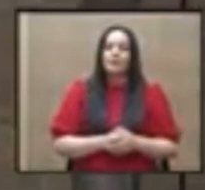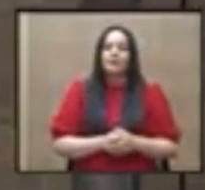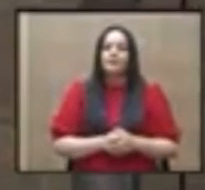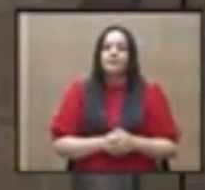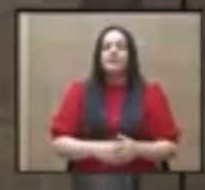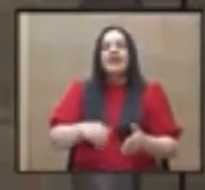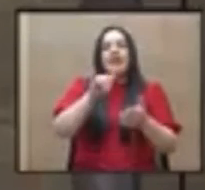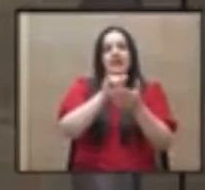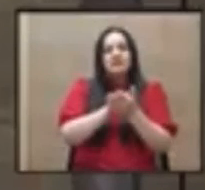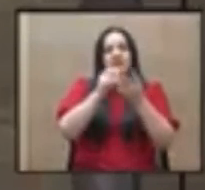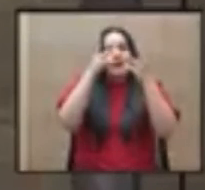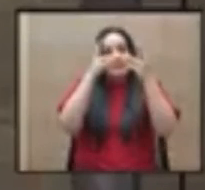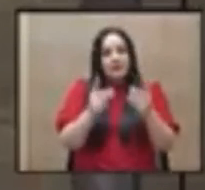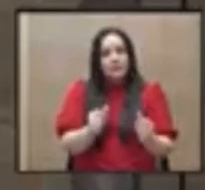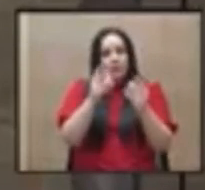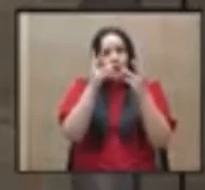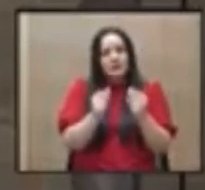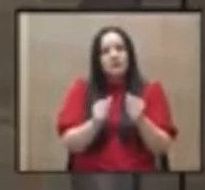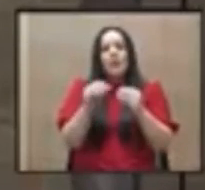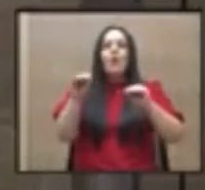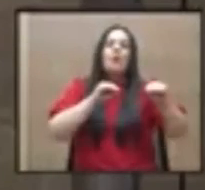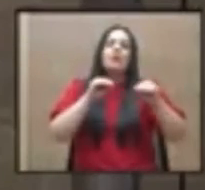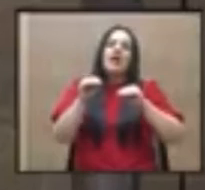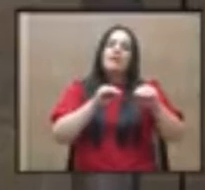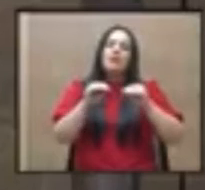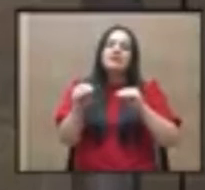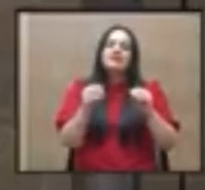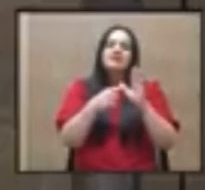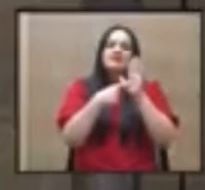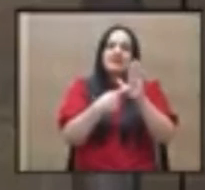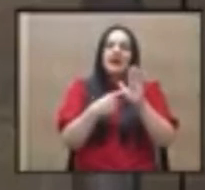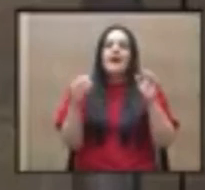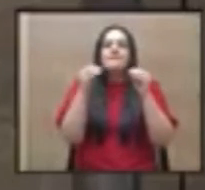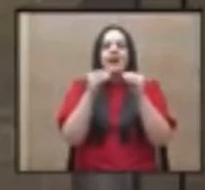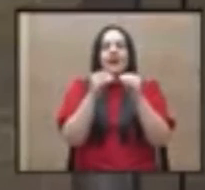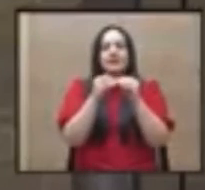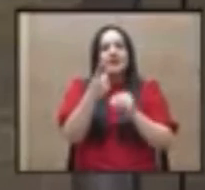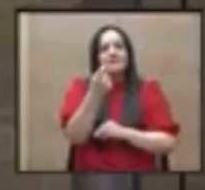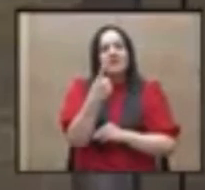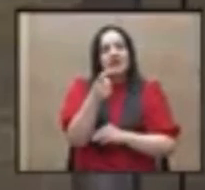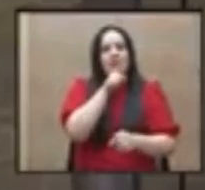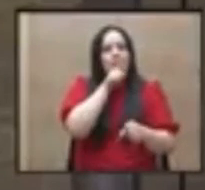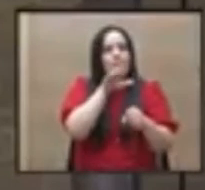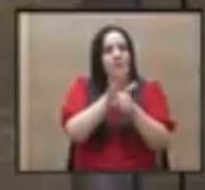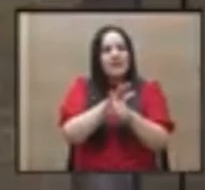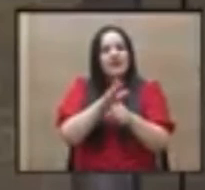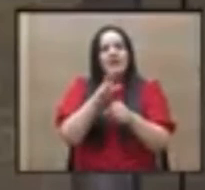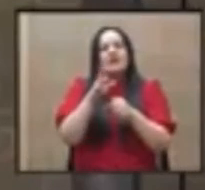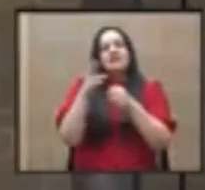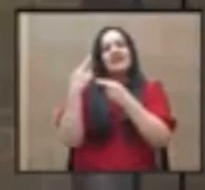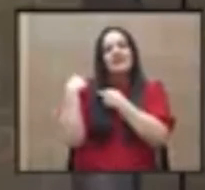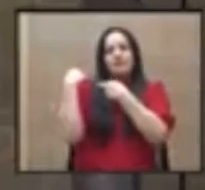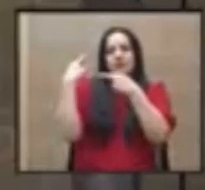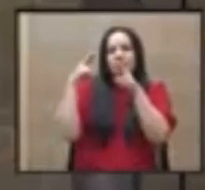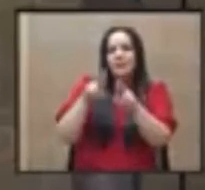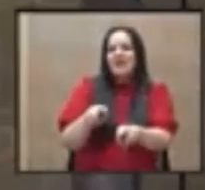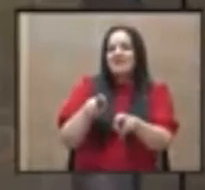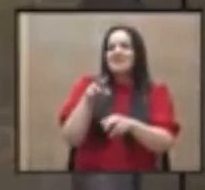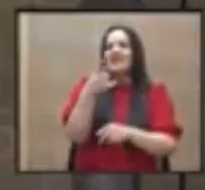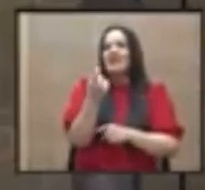Este presupuesto fue una muestra más de la falta de compromiso, de la irresponsabilidad, de la falta